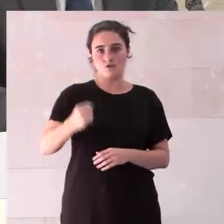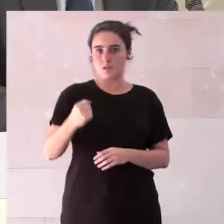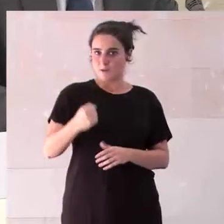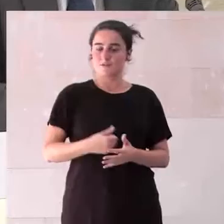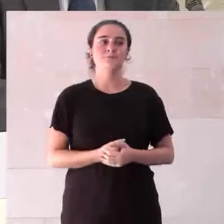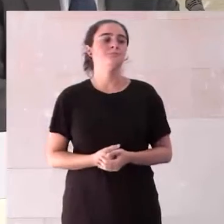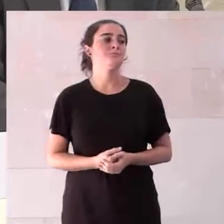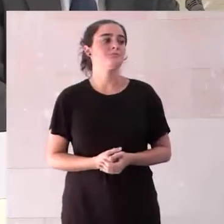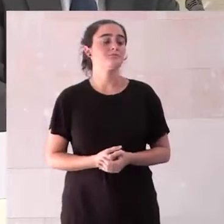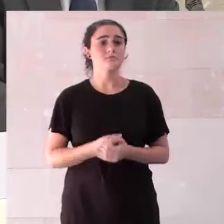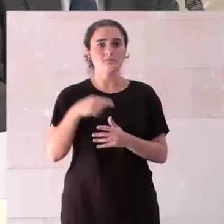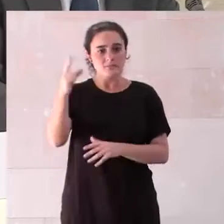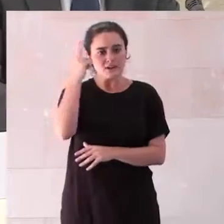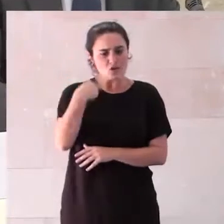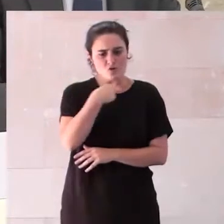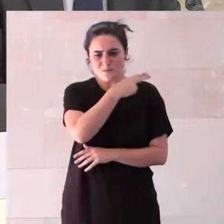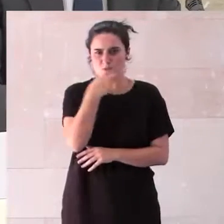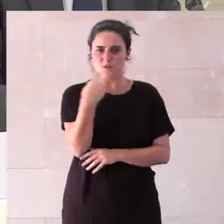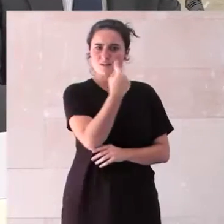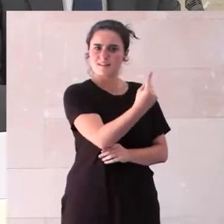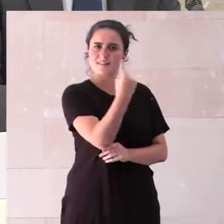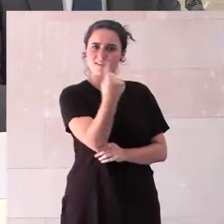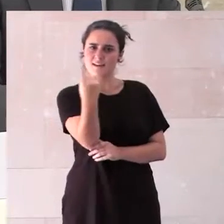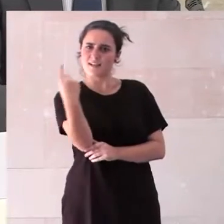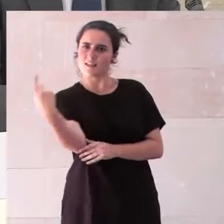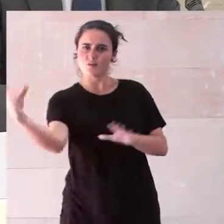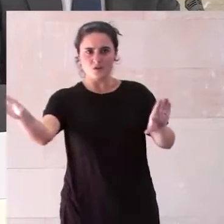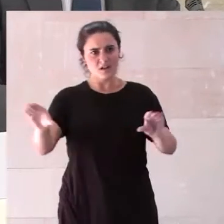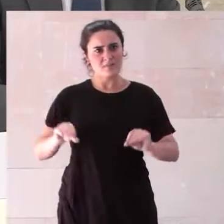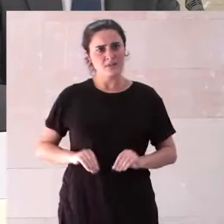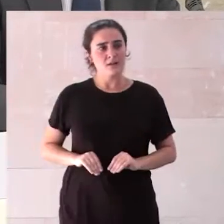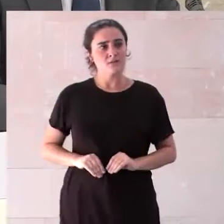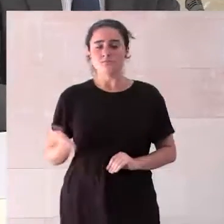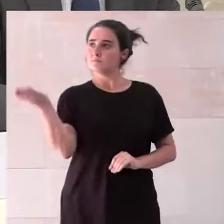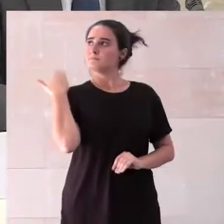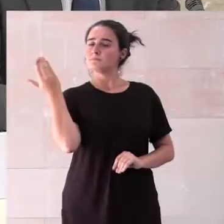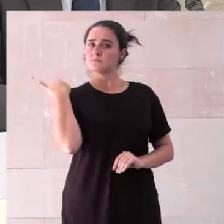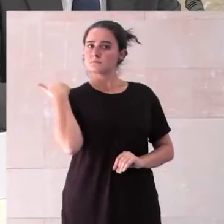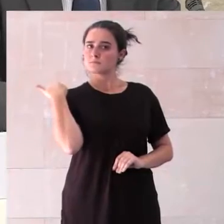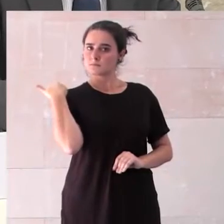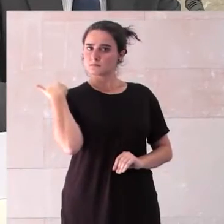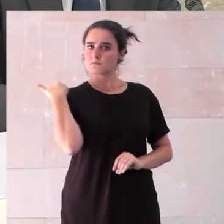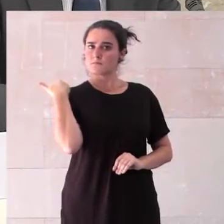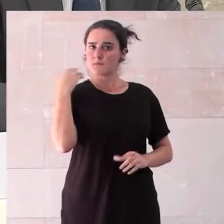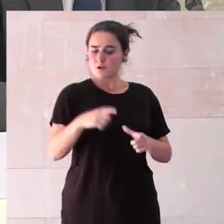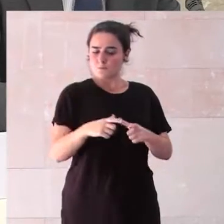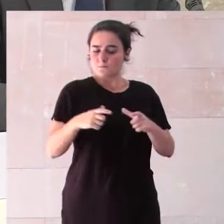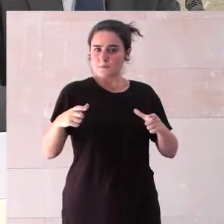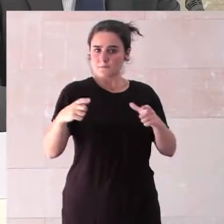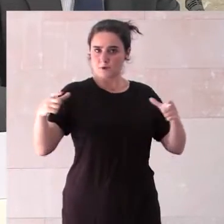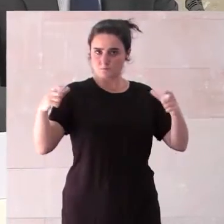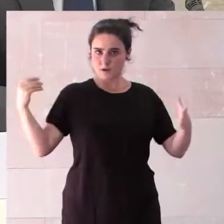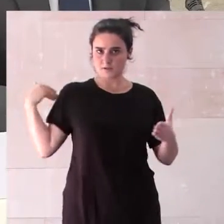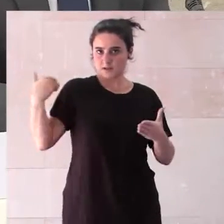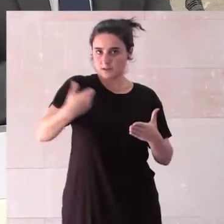tímido compromiso adoptado en un principio por los agentes sociales y políticos de la cuadrilla de la Llanada ha ido aumentando progresivamente desde